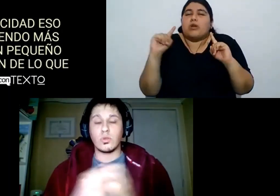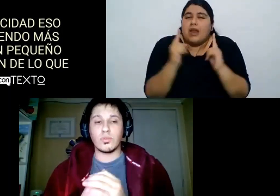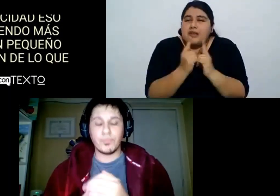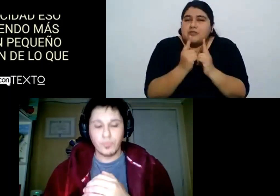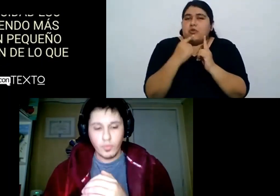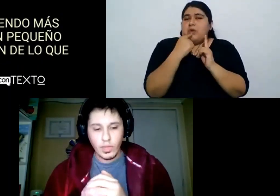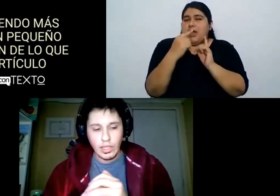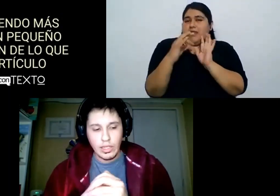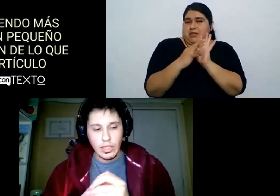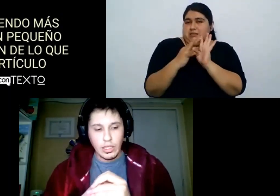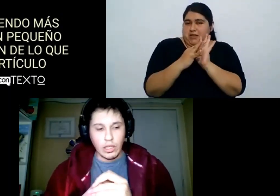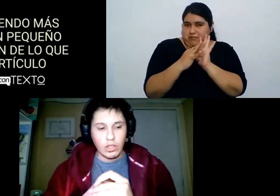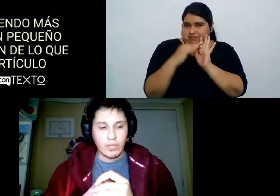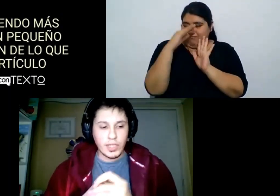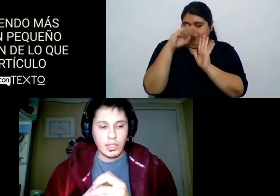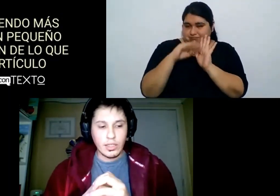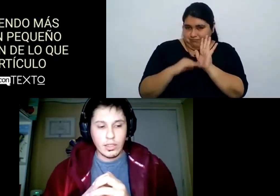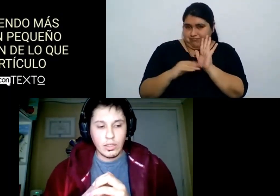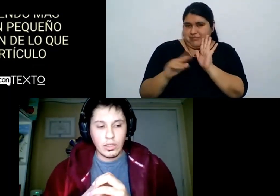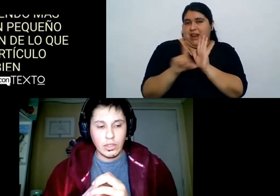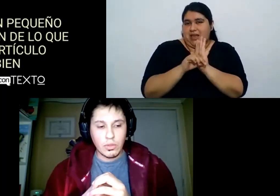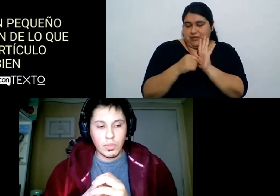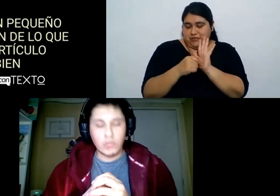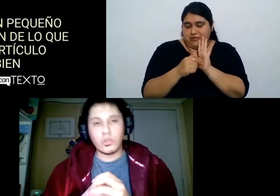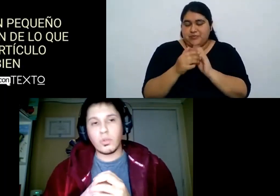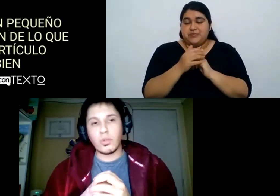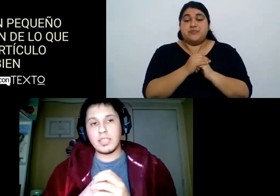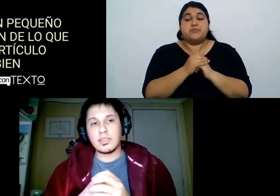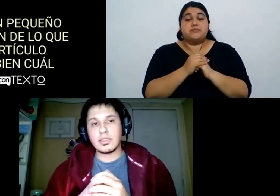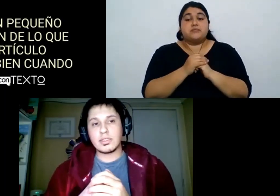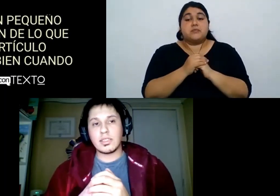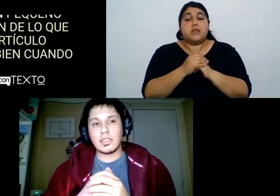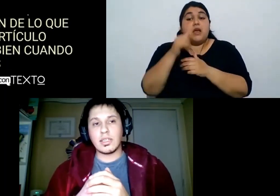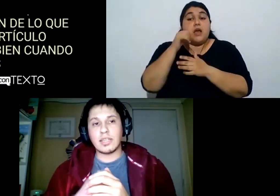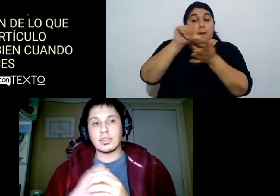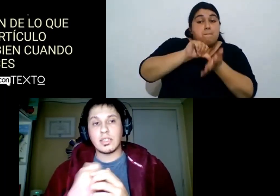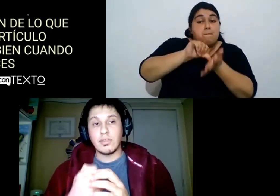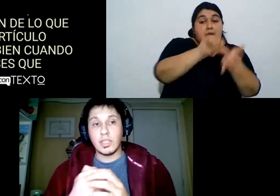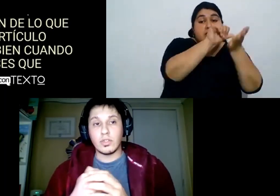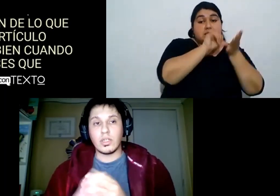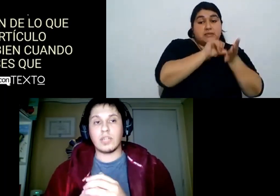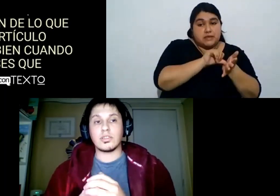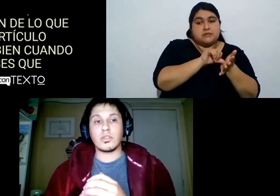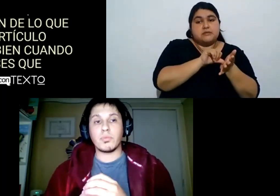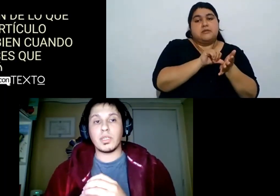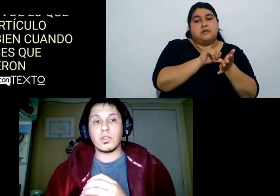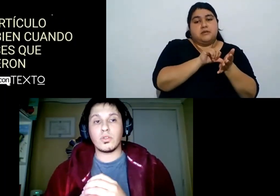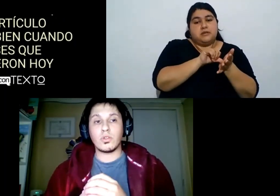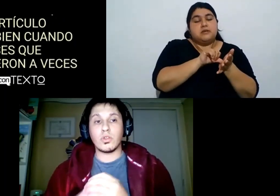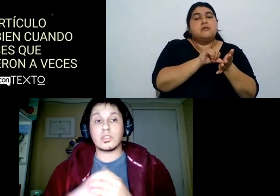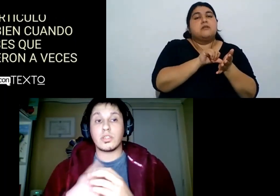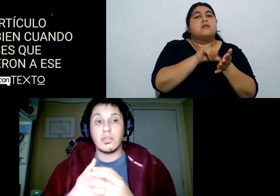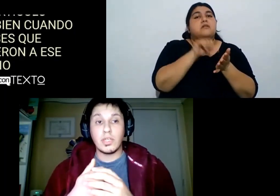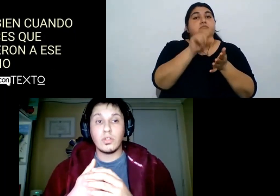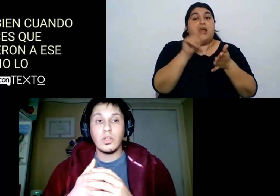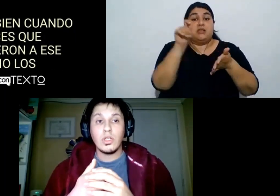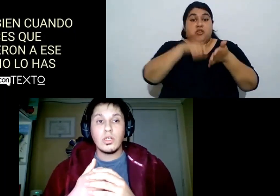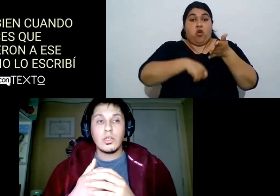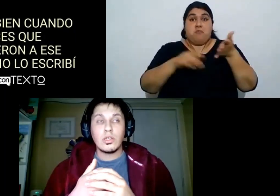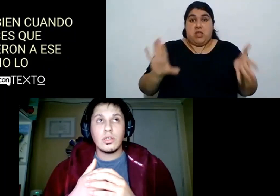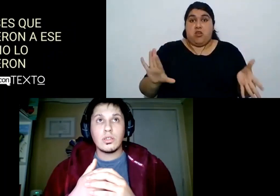artículo. Ahora bien, cuando los países que adscribieron a ese convenio lo